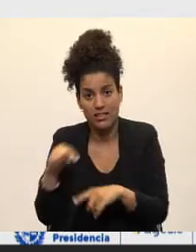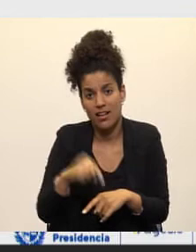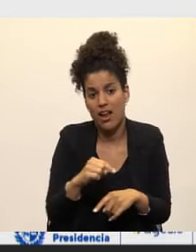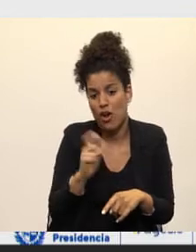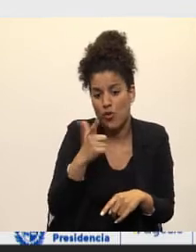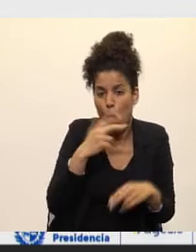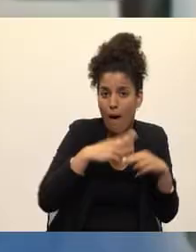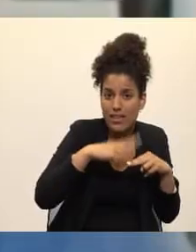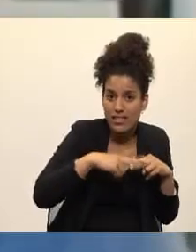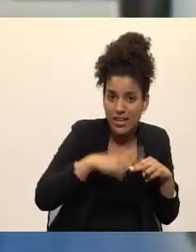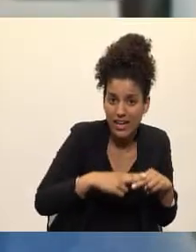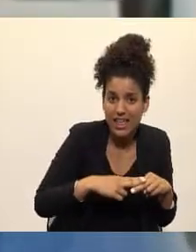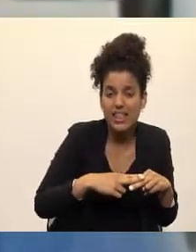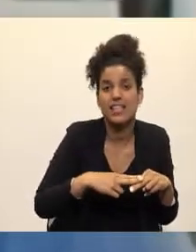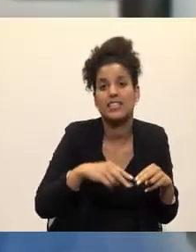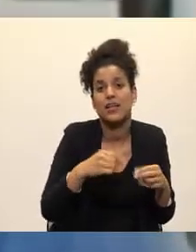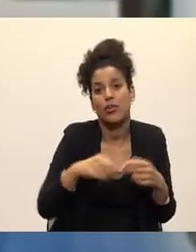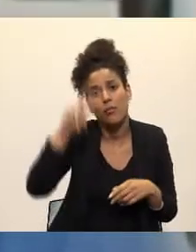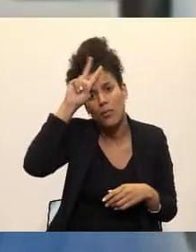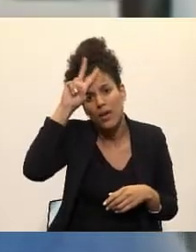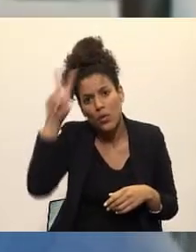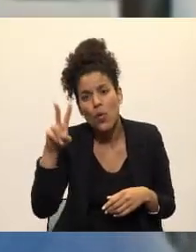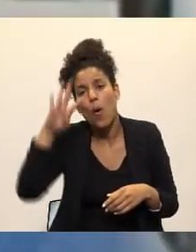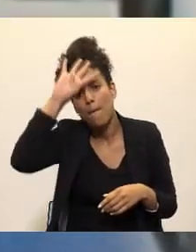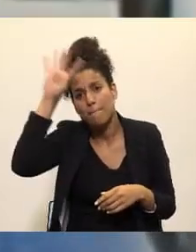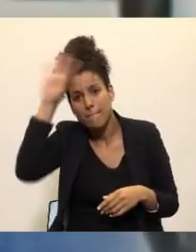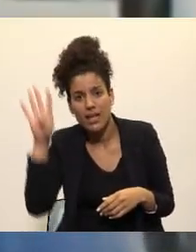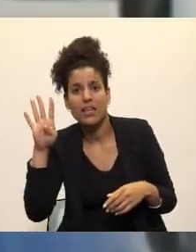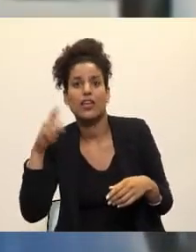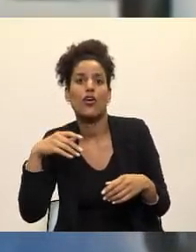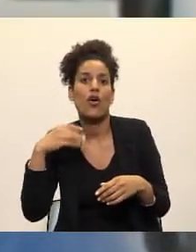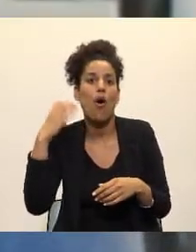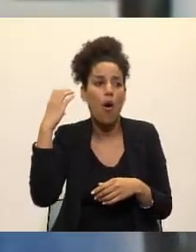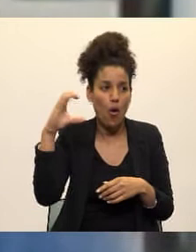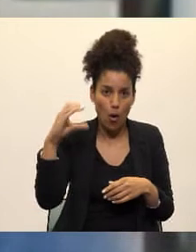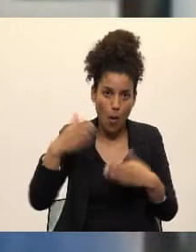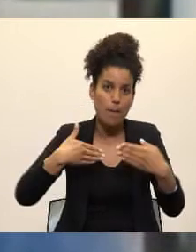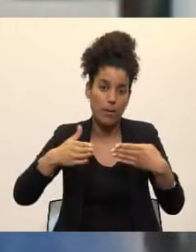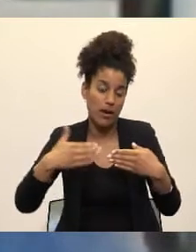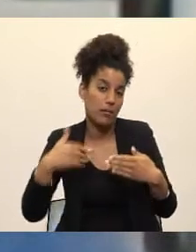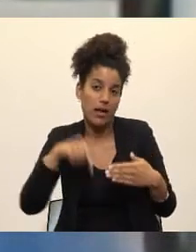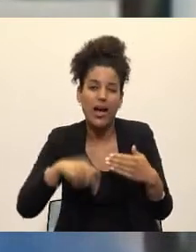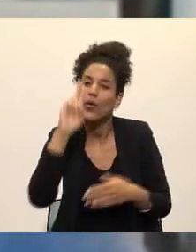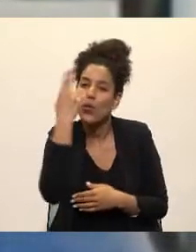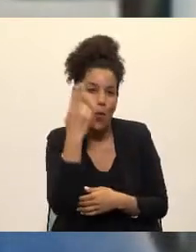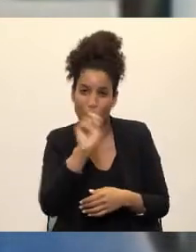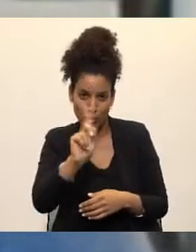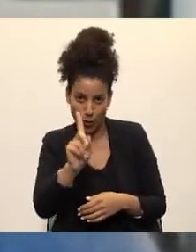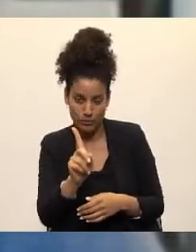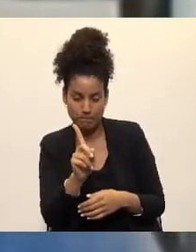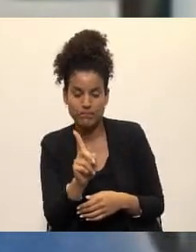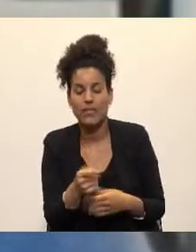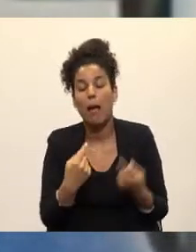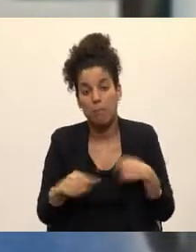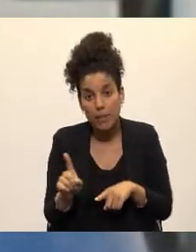en especial en Perú, México, Panamá y Colombia. Uruguay no está en este listado y sin embargo